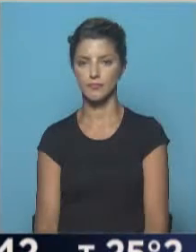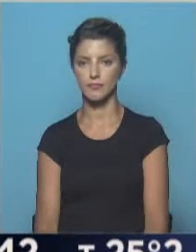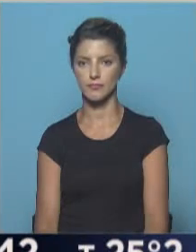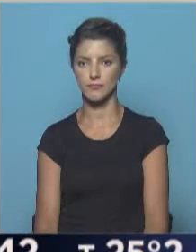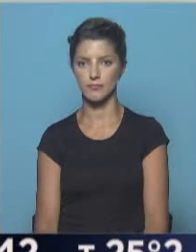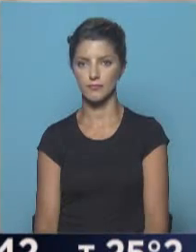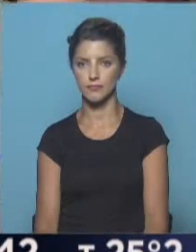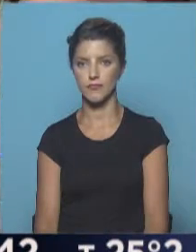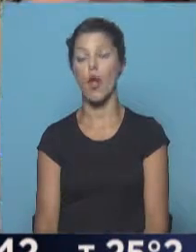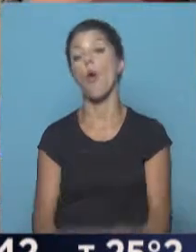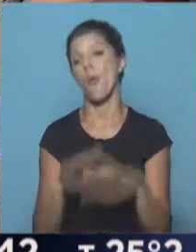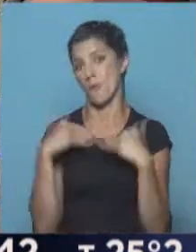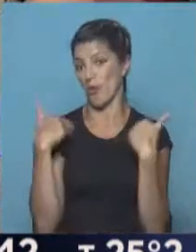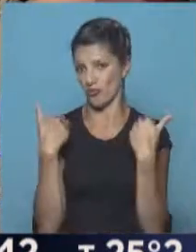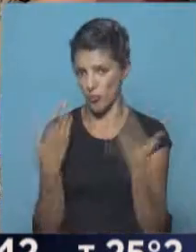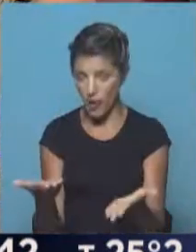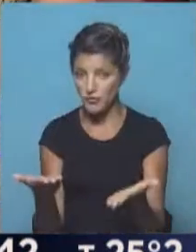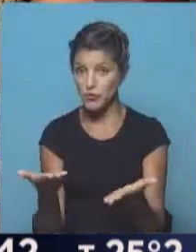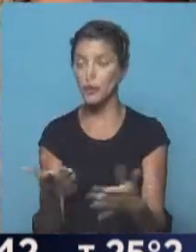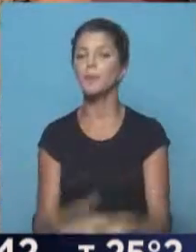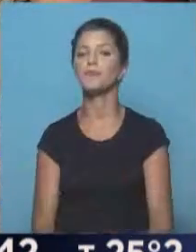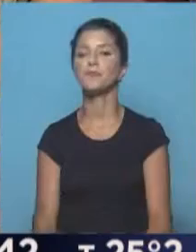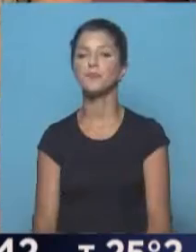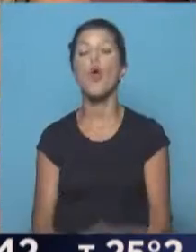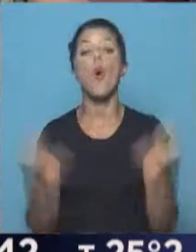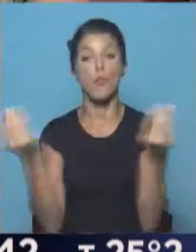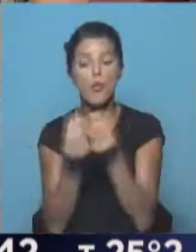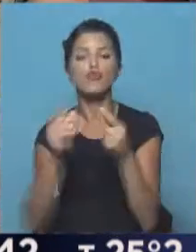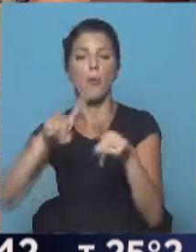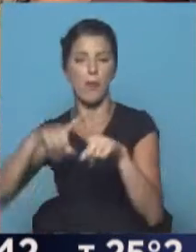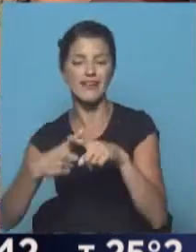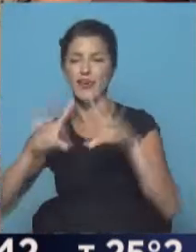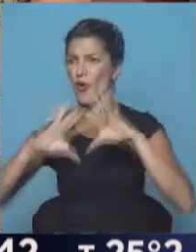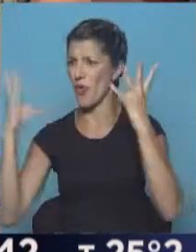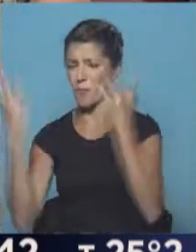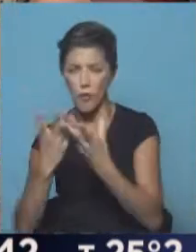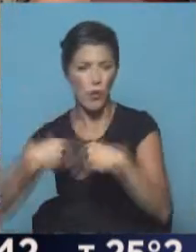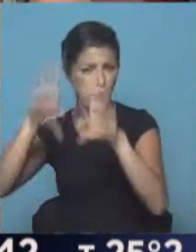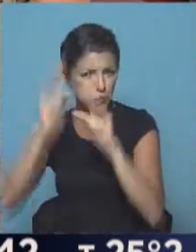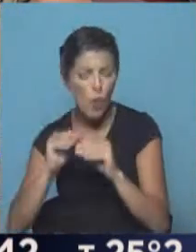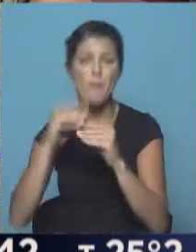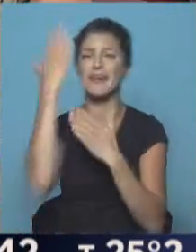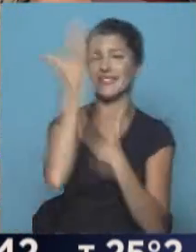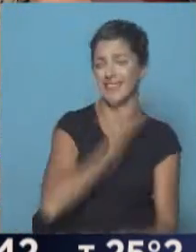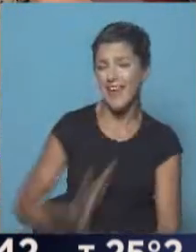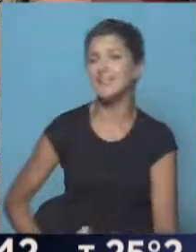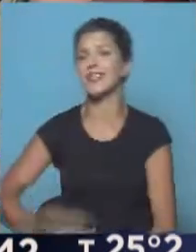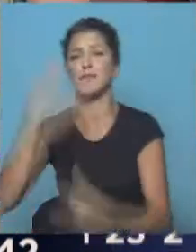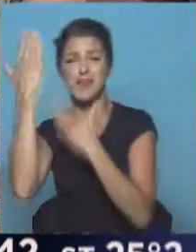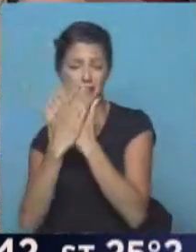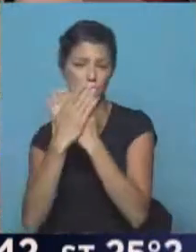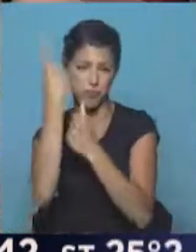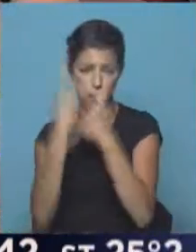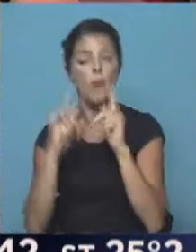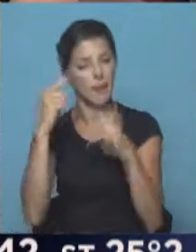Y por supuesto, numerosos dirigentes de todo el mundo, sobre todo presidentes, líderes de distintos países, también saludaron hoy a Donald Trump.